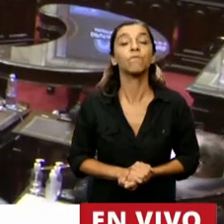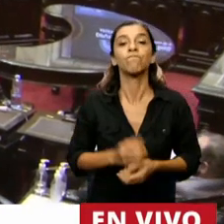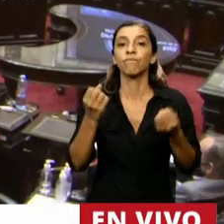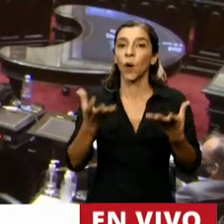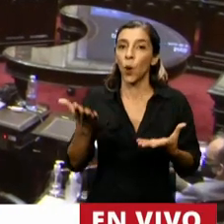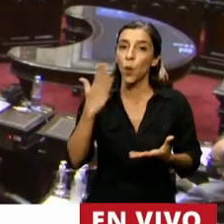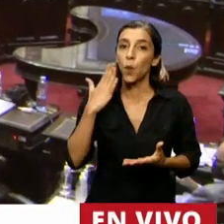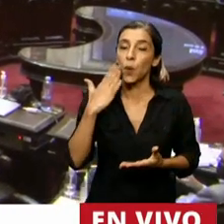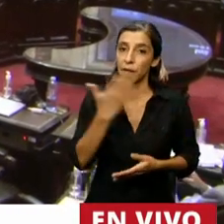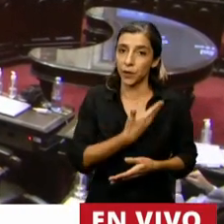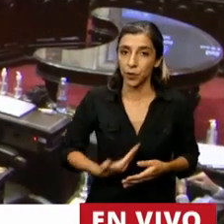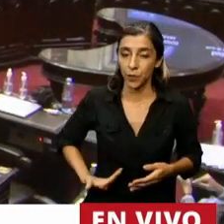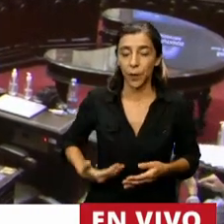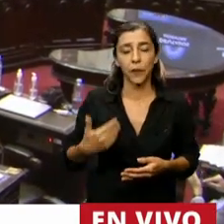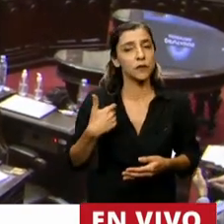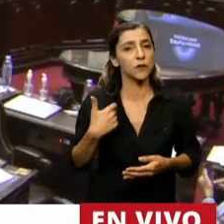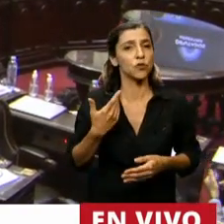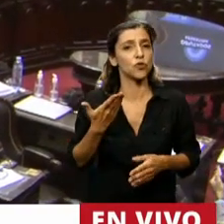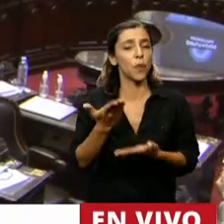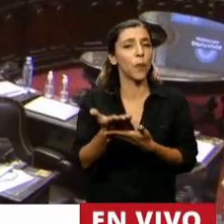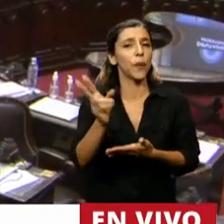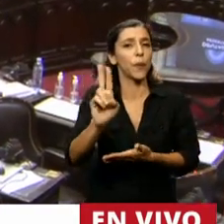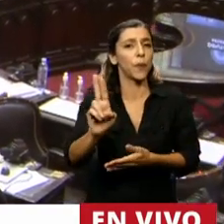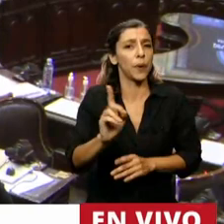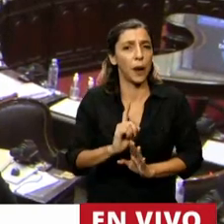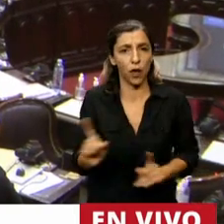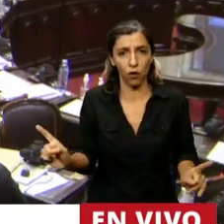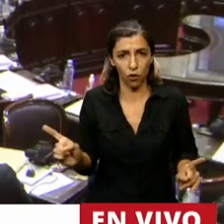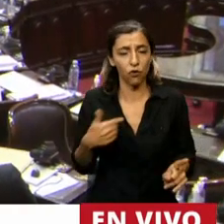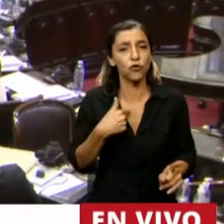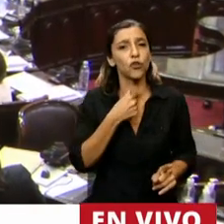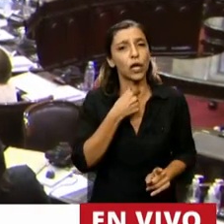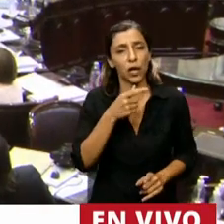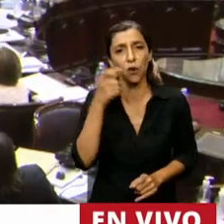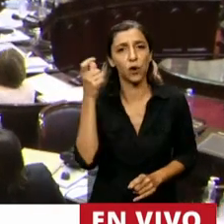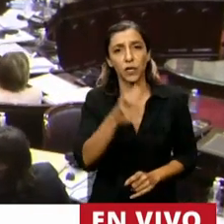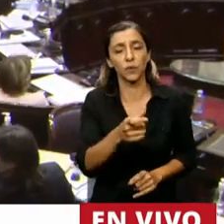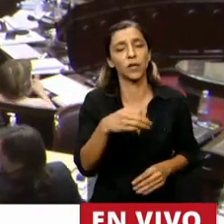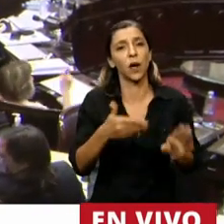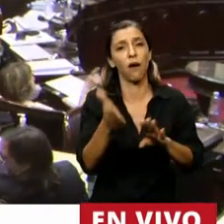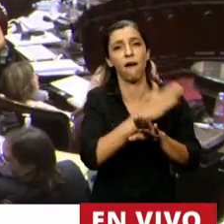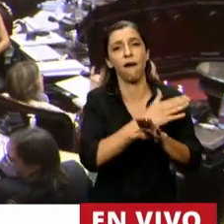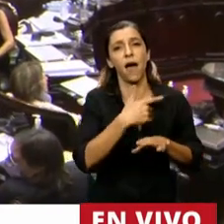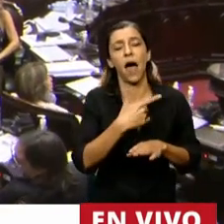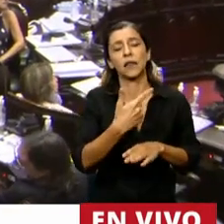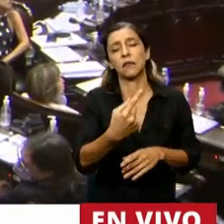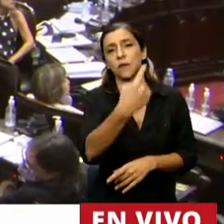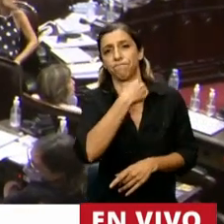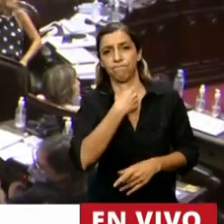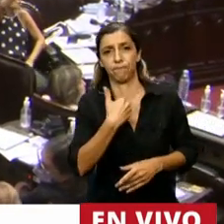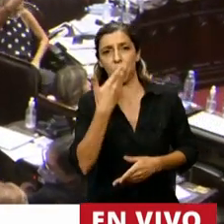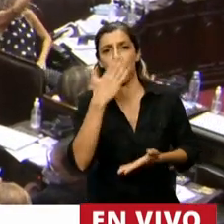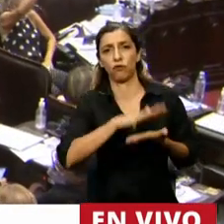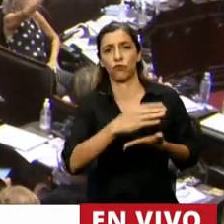Buenas noches, señor presidente. No es una cuestión de privilegio, es para contestar alguna mención que me ha hecho, que se ha hecho de mí